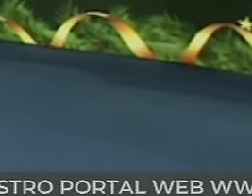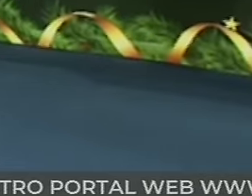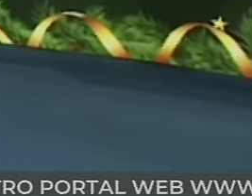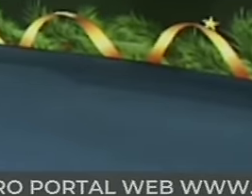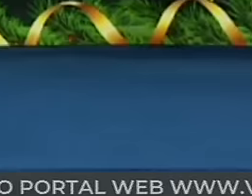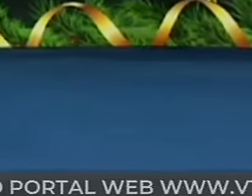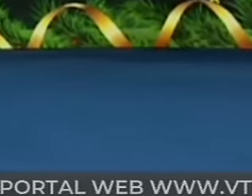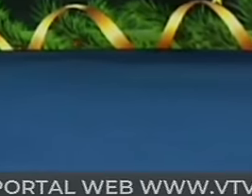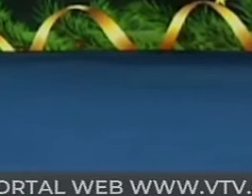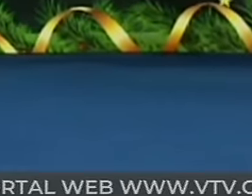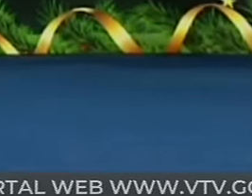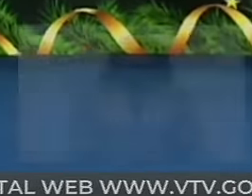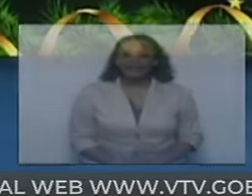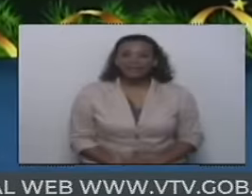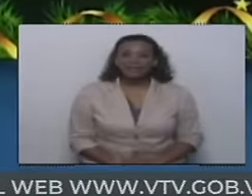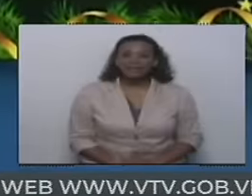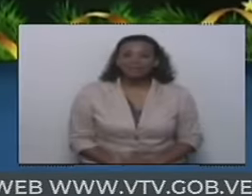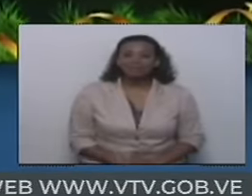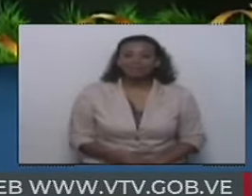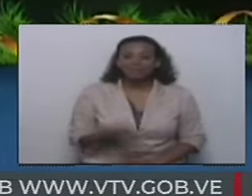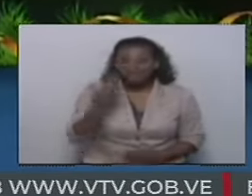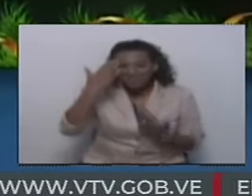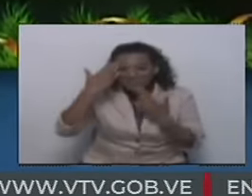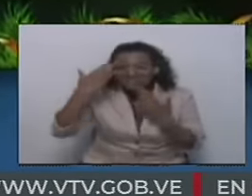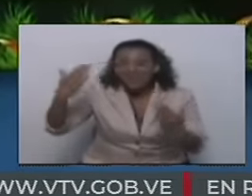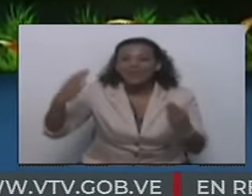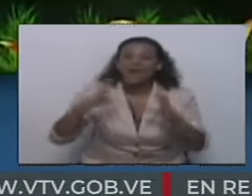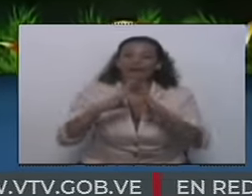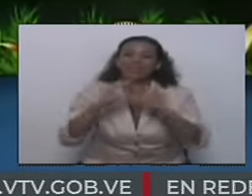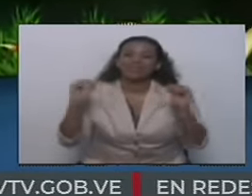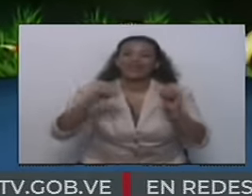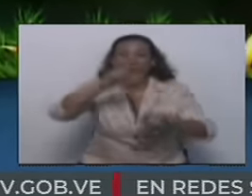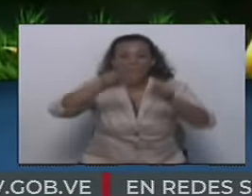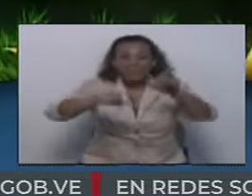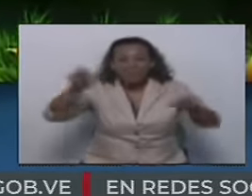como siempre puntual. Mis saludos a todos, a todas.